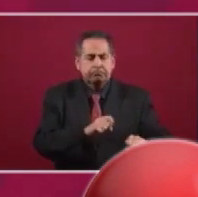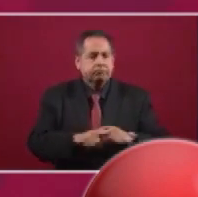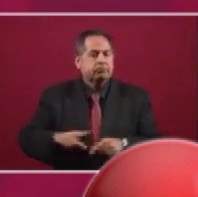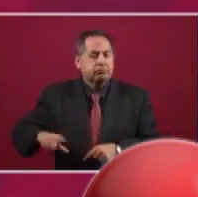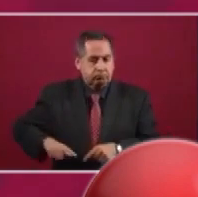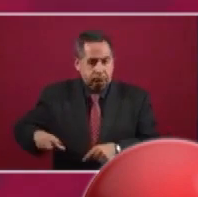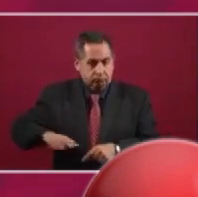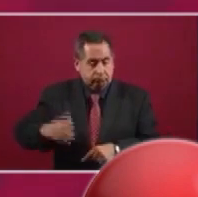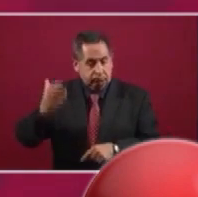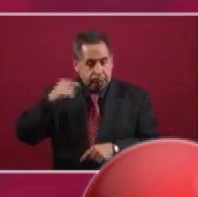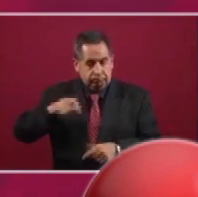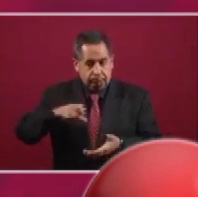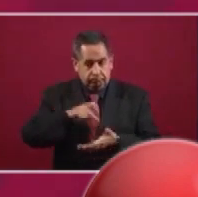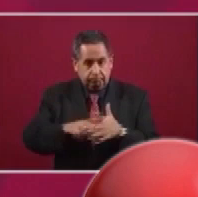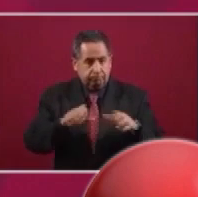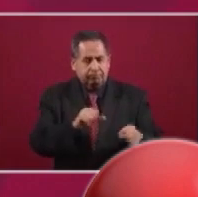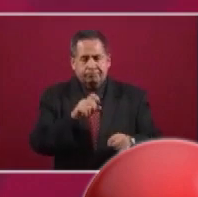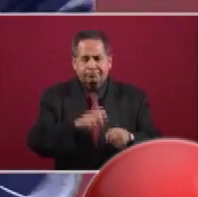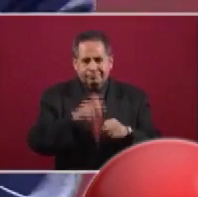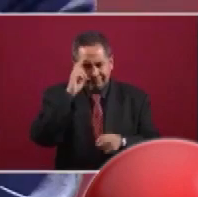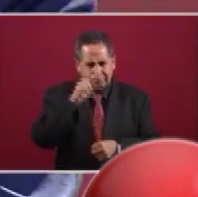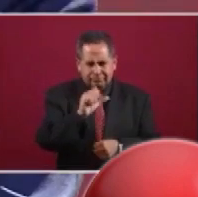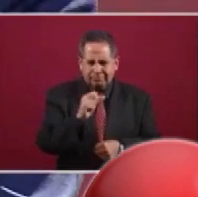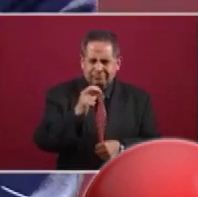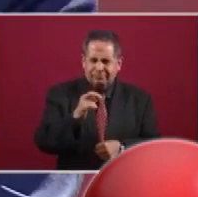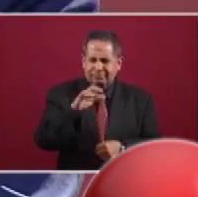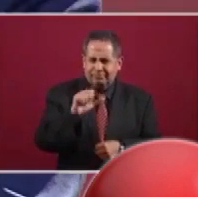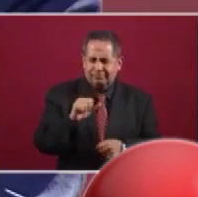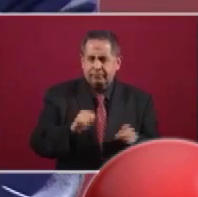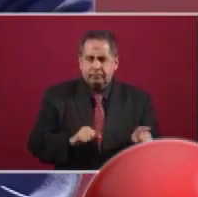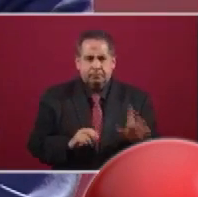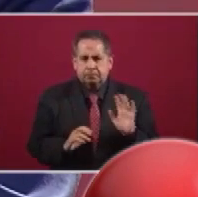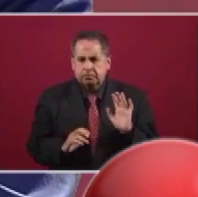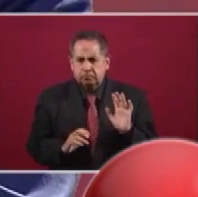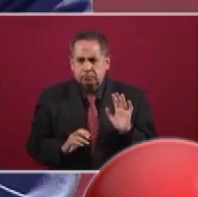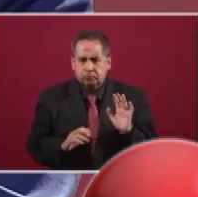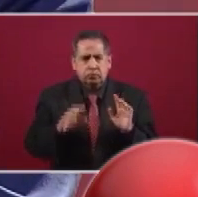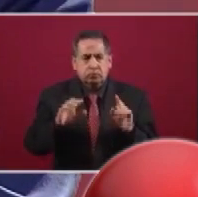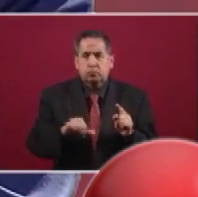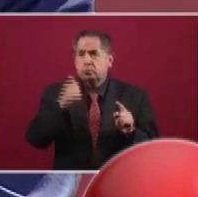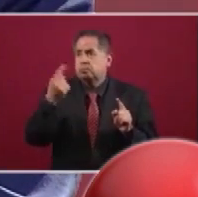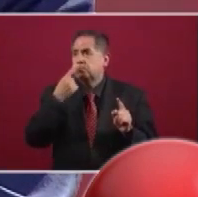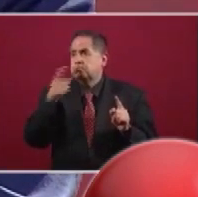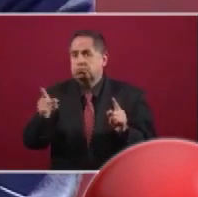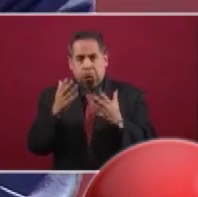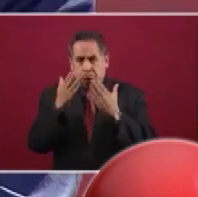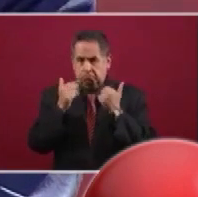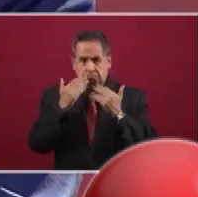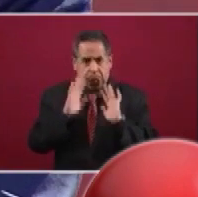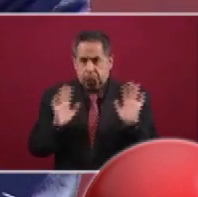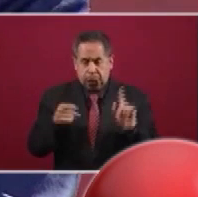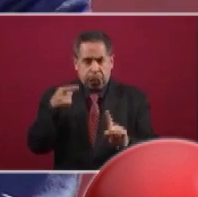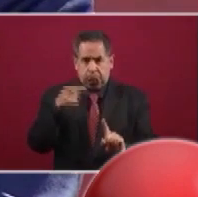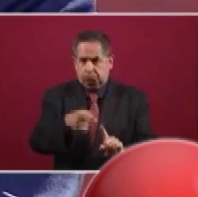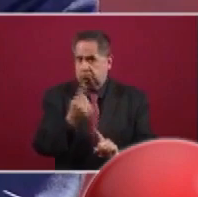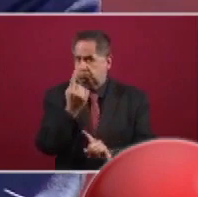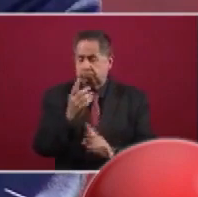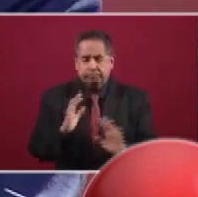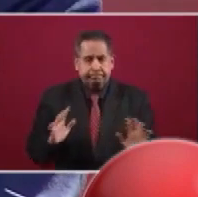gobierno al señor Ancira. No hay otra denuncia sobre